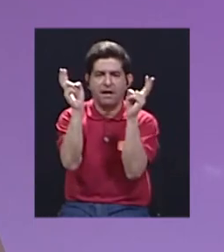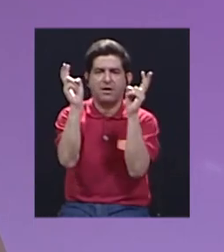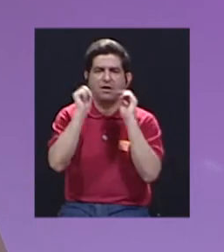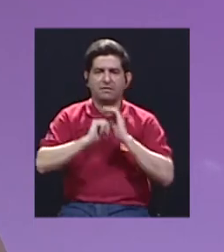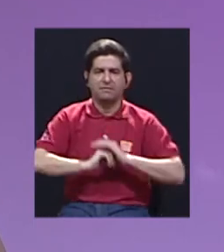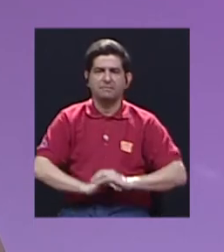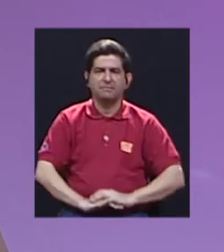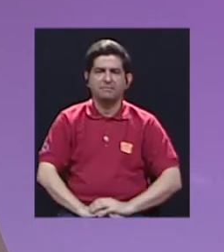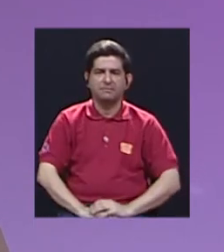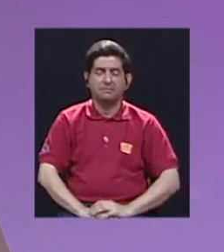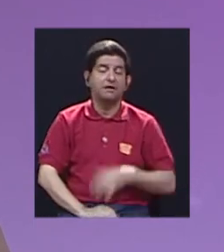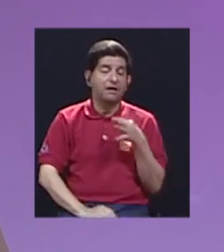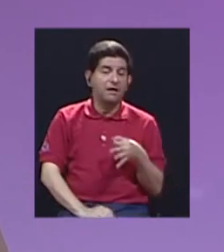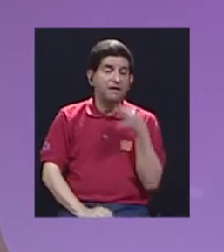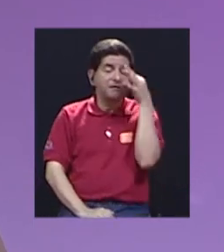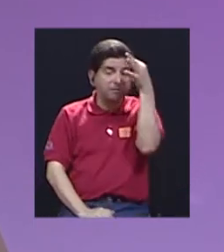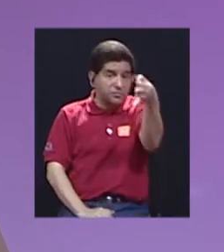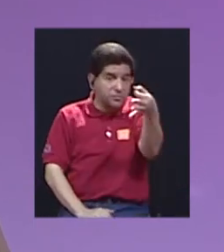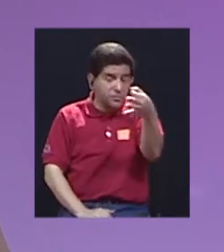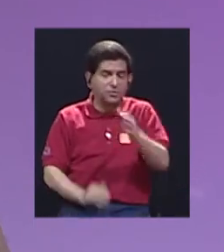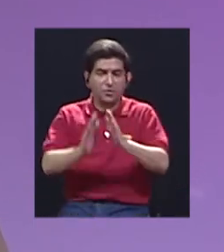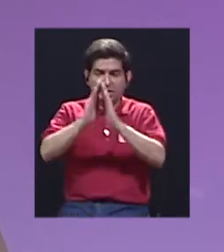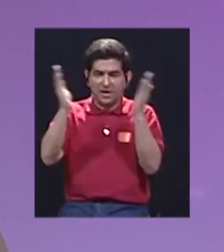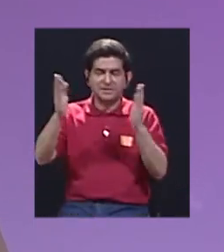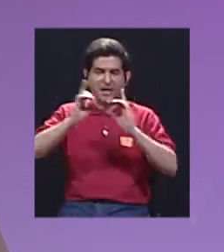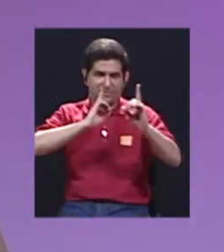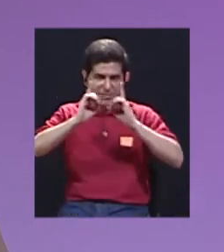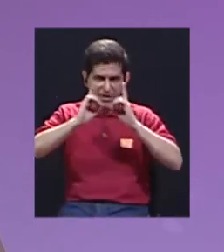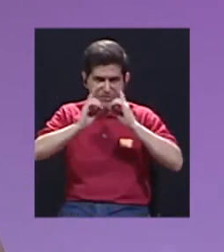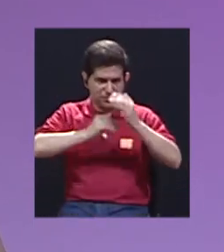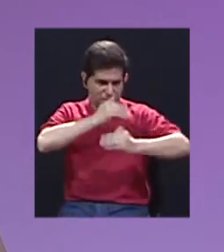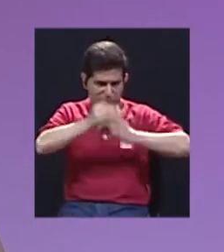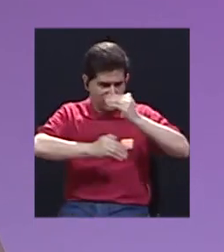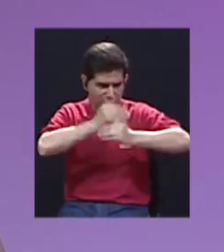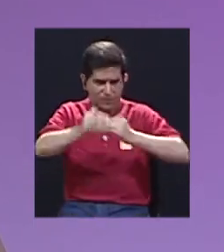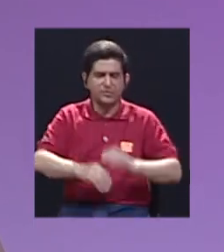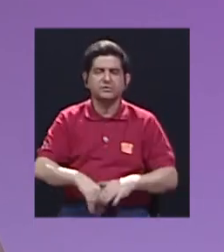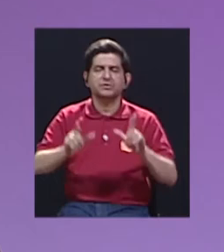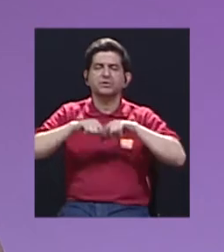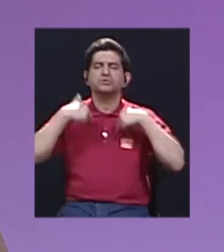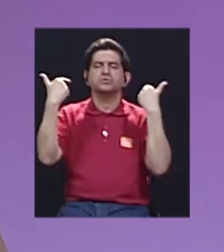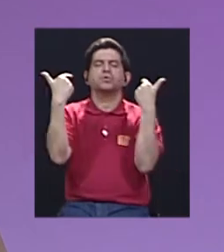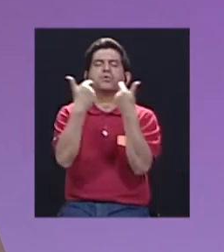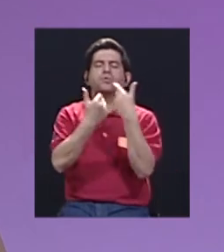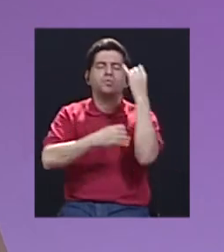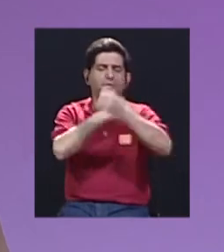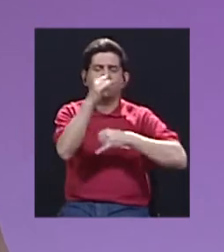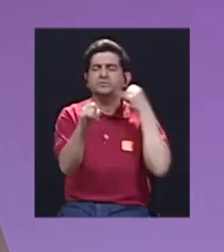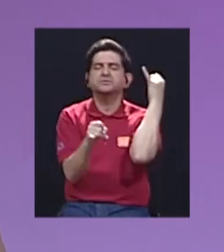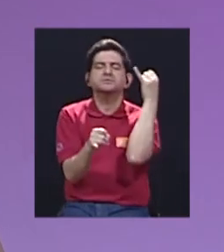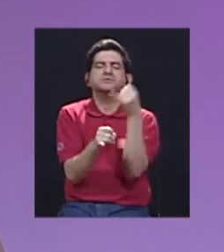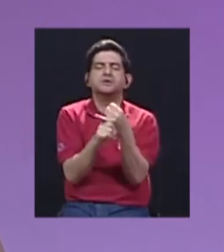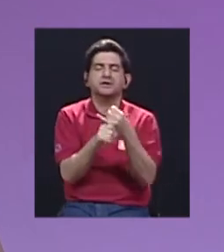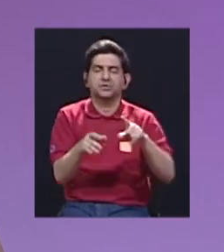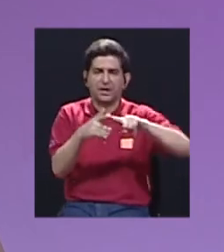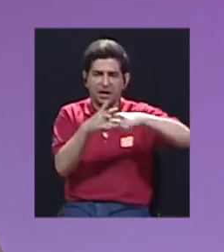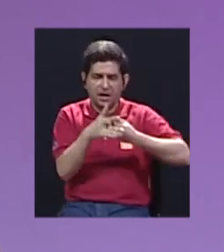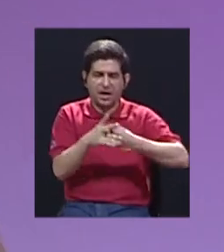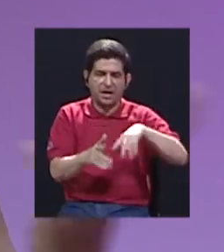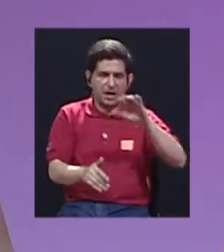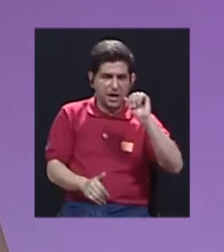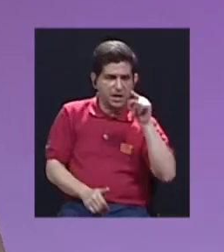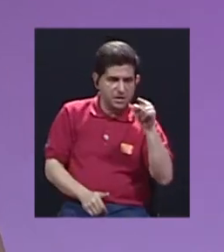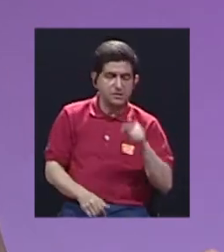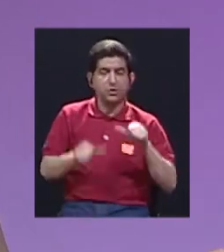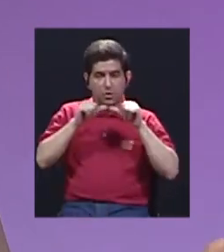que lo que viene es ampliar ese diálogo a un colectivo internacional, que es lo que inició Alejandra, y